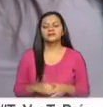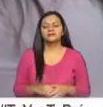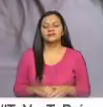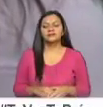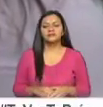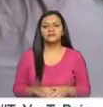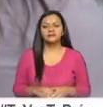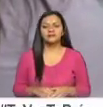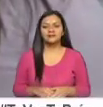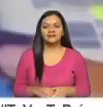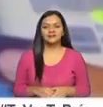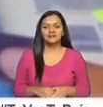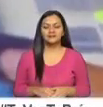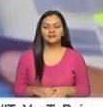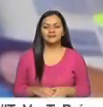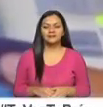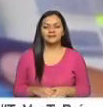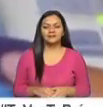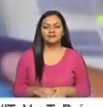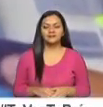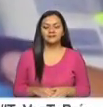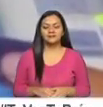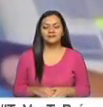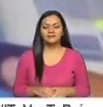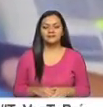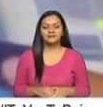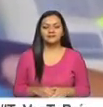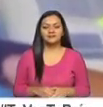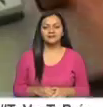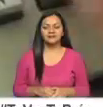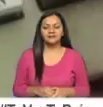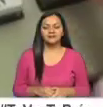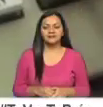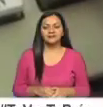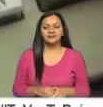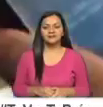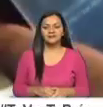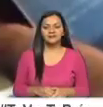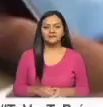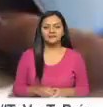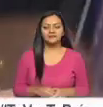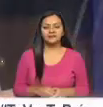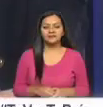de esta nueva herramienta de pago. Carolina Díaz, Noticiero Ciudadano.